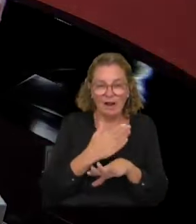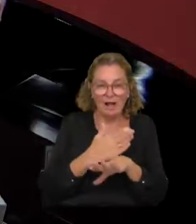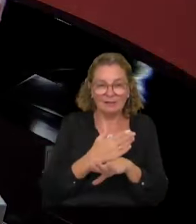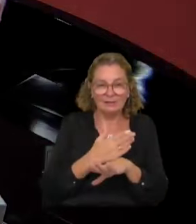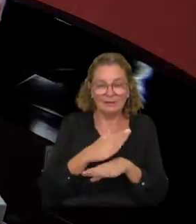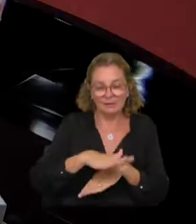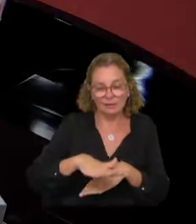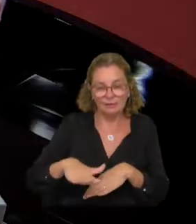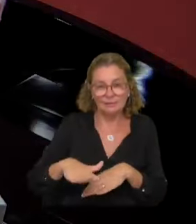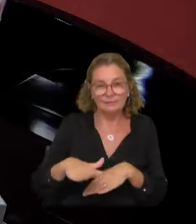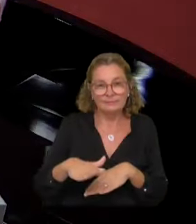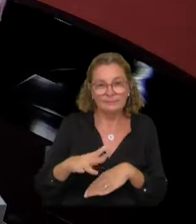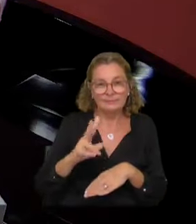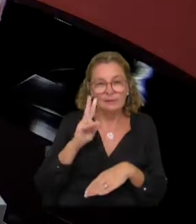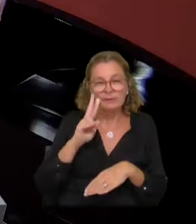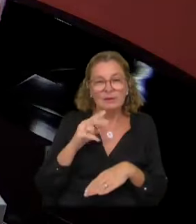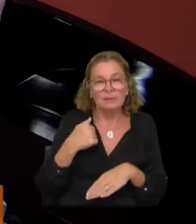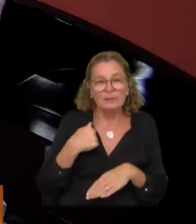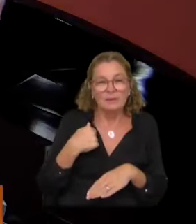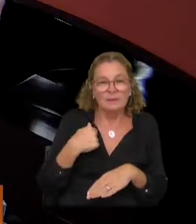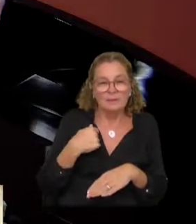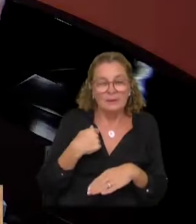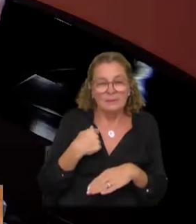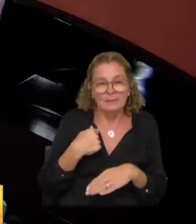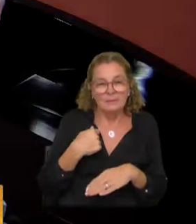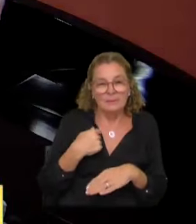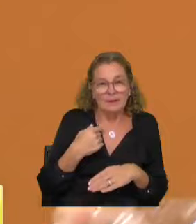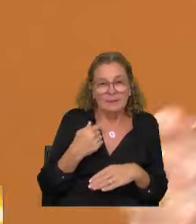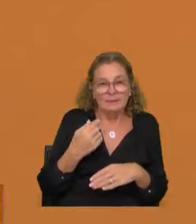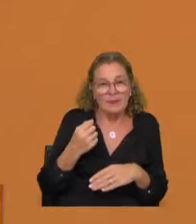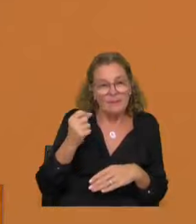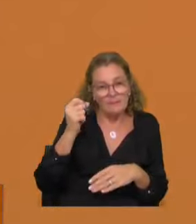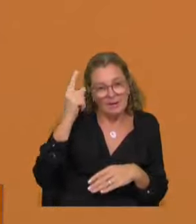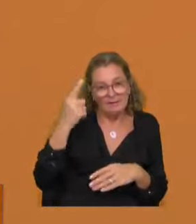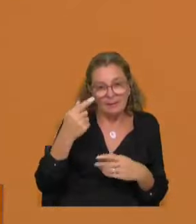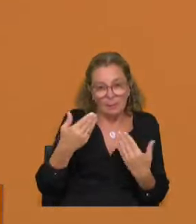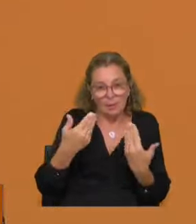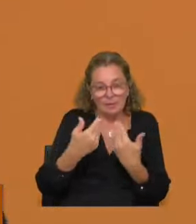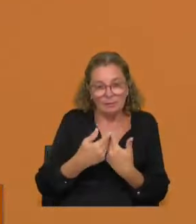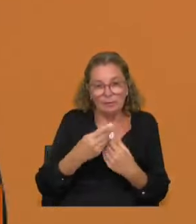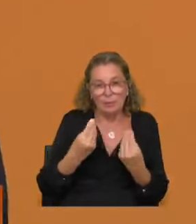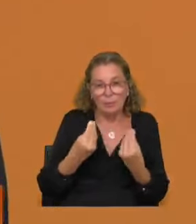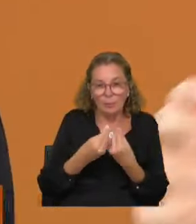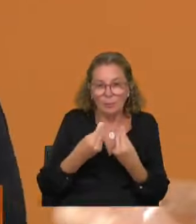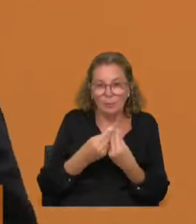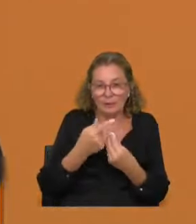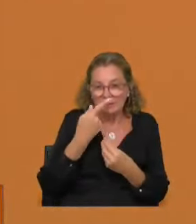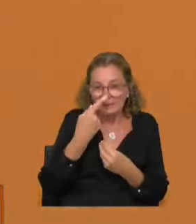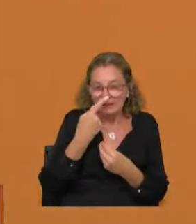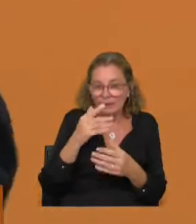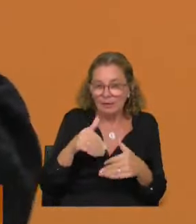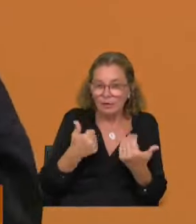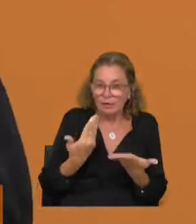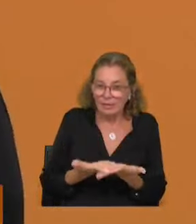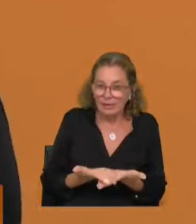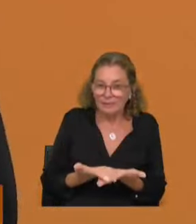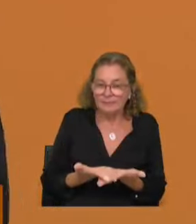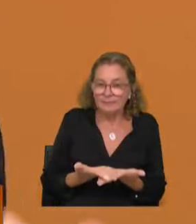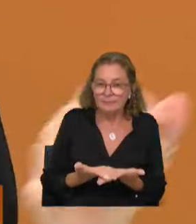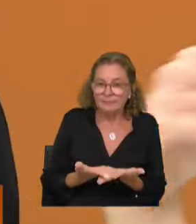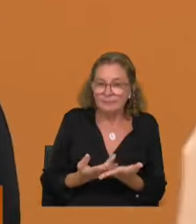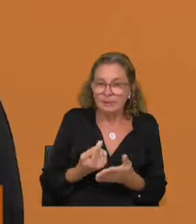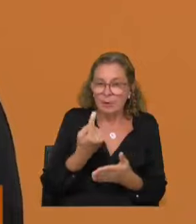infancias bien a mí me me me surge una una pregunta super Interesante como siempre todo lo que lo que aportan y este y una de